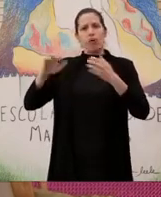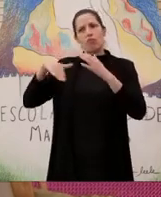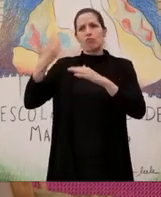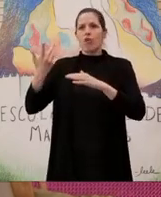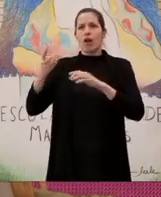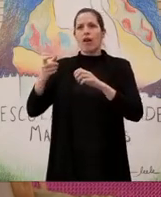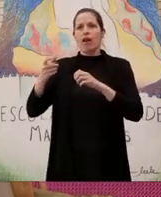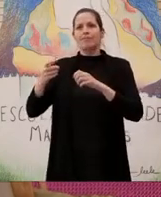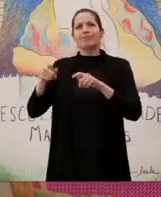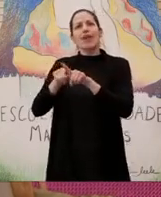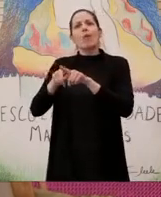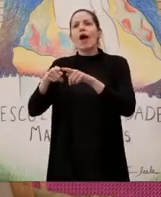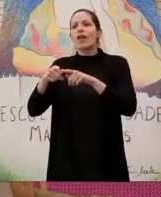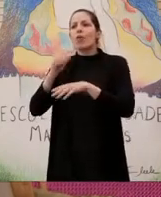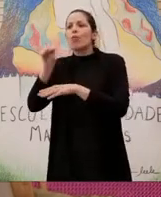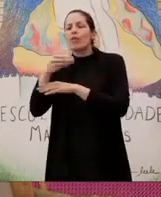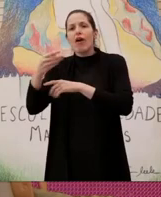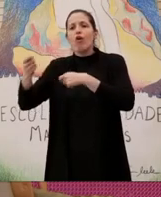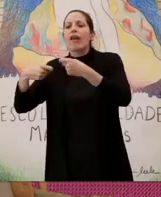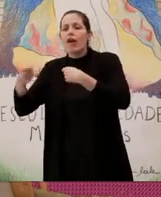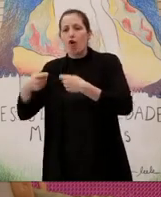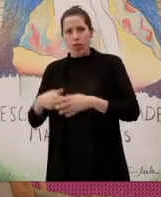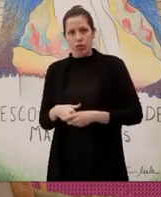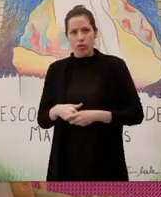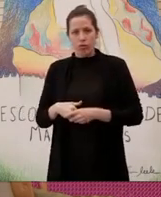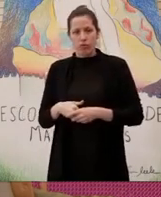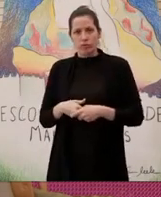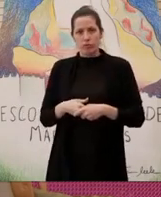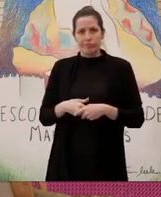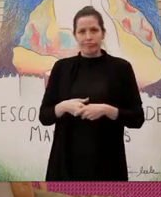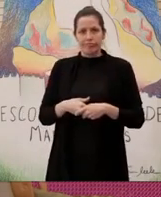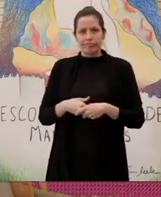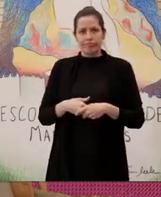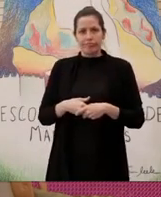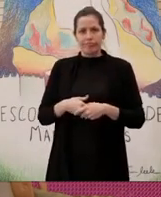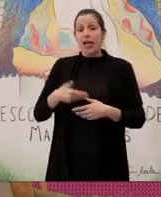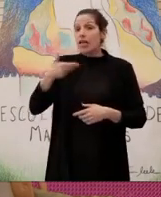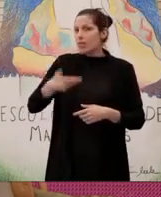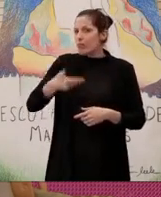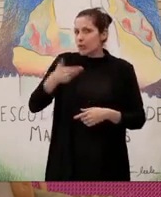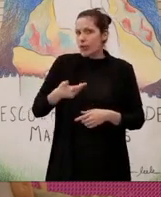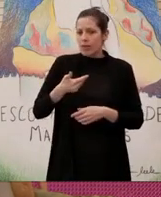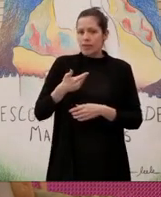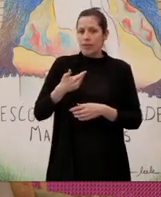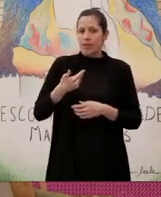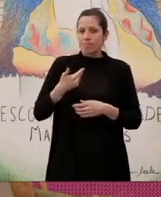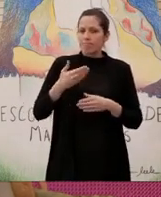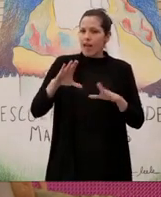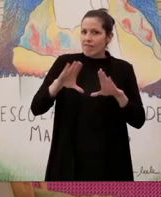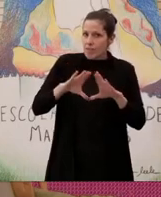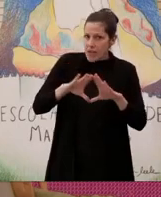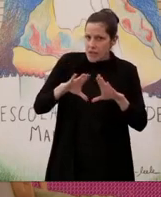negocio o cuidado como una mercantilización de una idea fundamental que cuidar a vida entonces feminismo feminismo